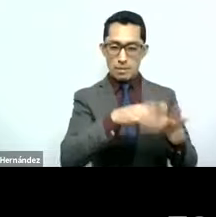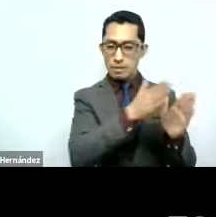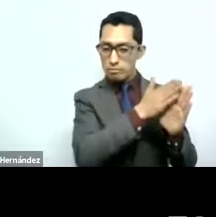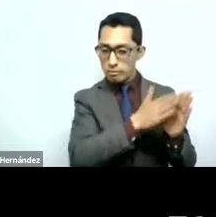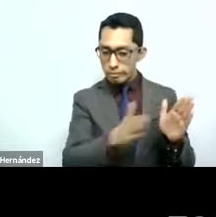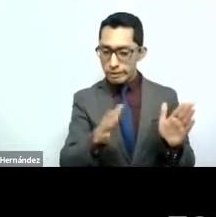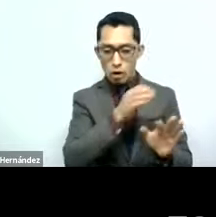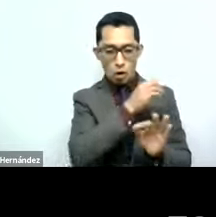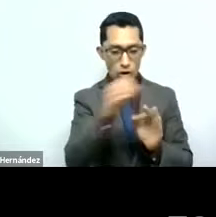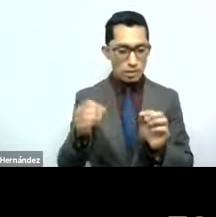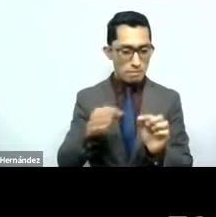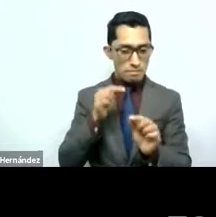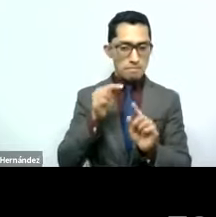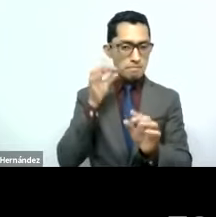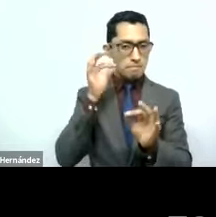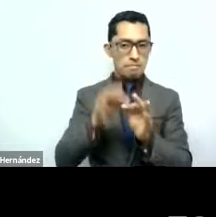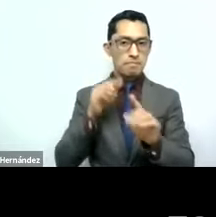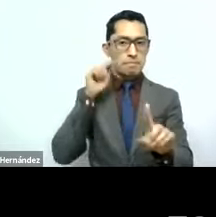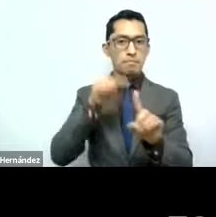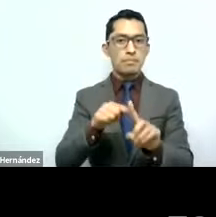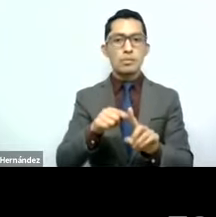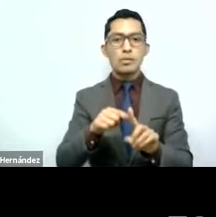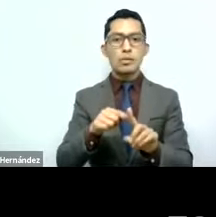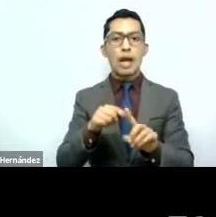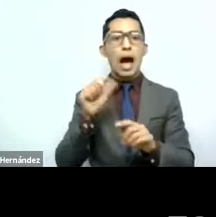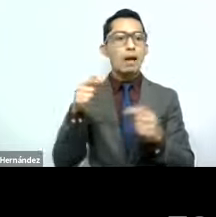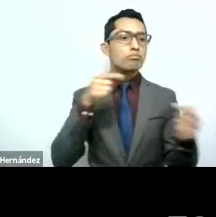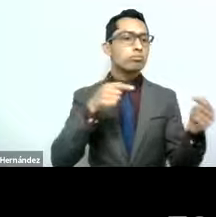estricto. Aquí no hay debate.